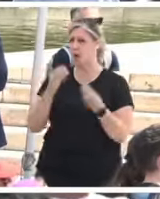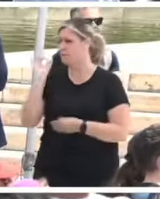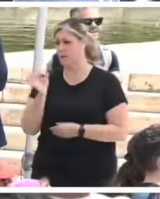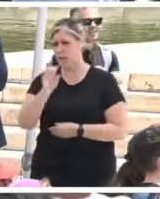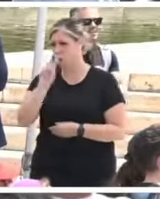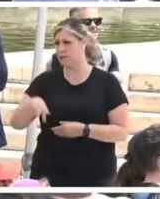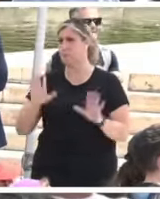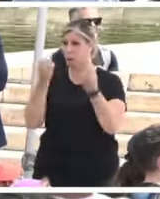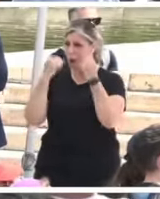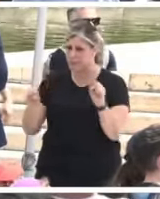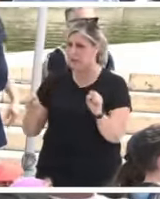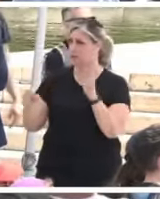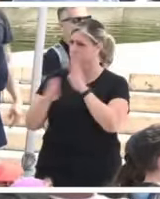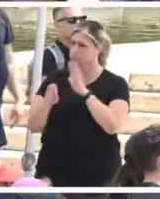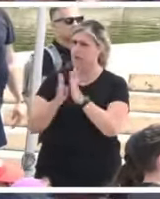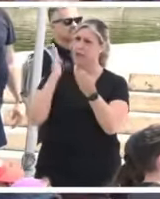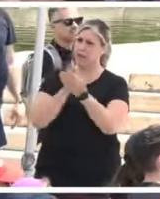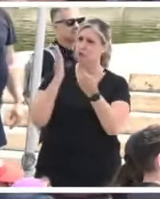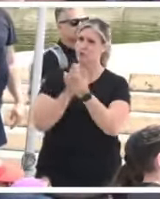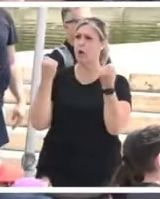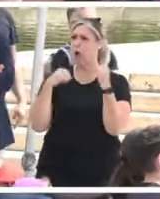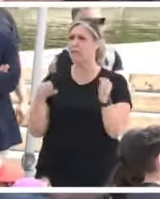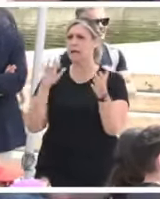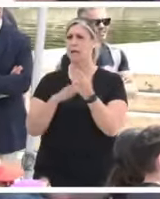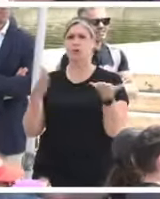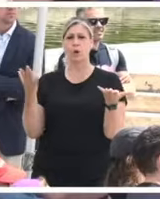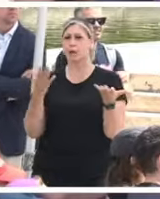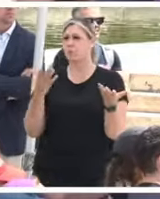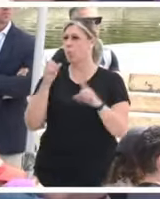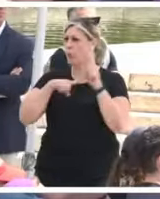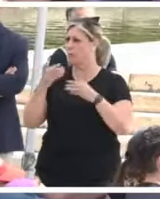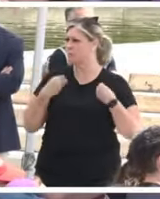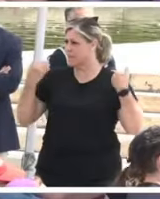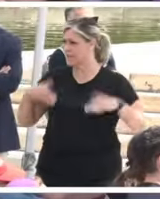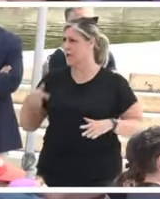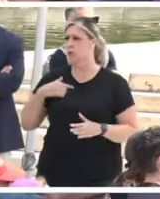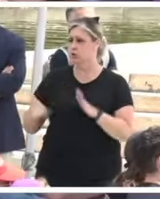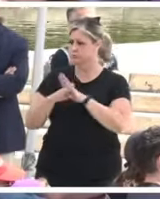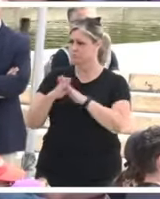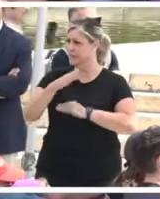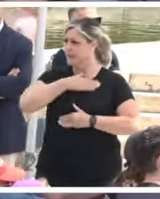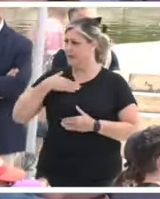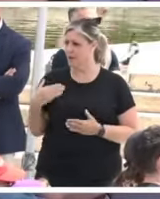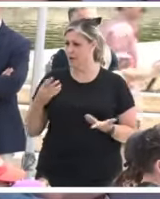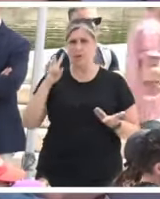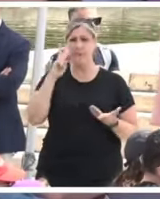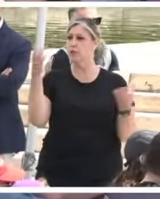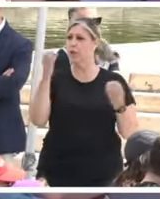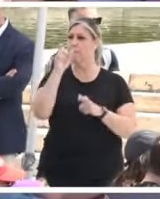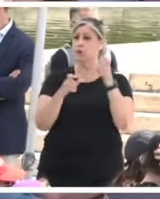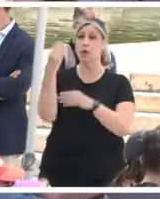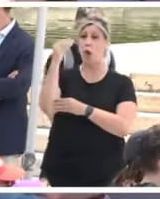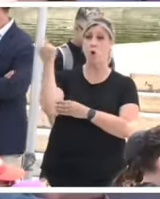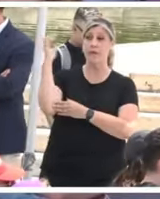pesar de eso, estudian. A pesar de eso, llevan desvelos por toda la vida. Y yo quiero seguir viendo a esas jóvenes y a